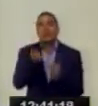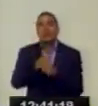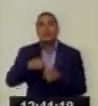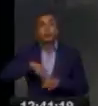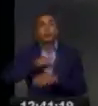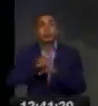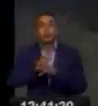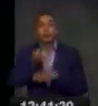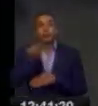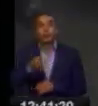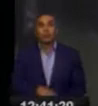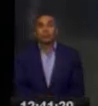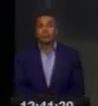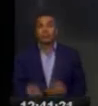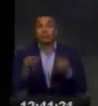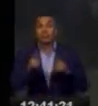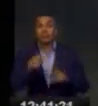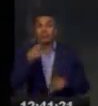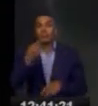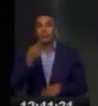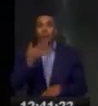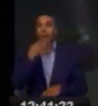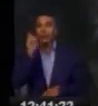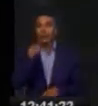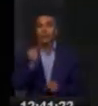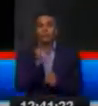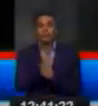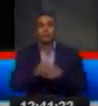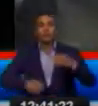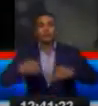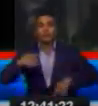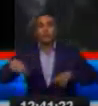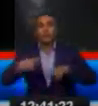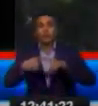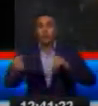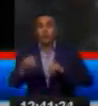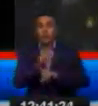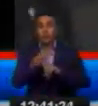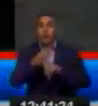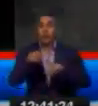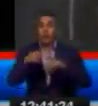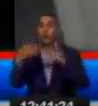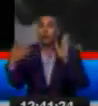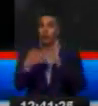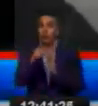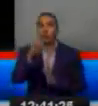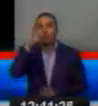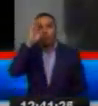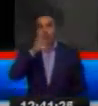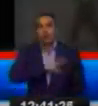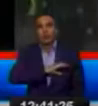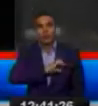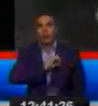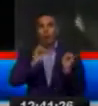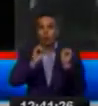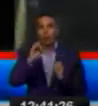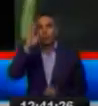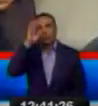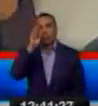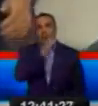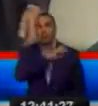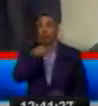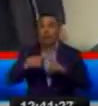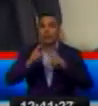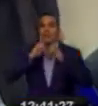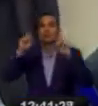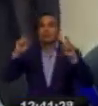Pueblo la tenemos. Precisó que también normará cómo deberá proceder la justicia cuando la violencia se desate en contra de un servidor policial durante una manifestación. Por